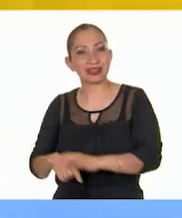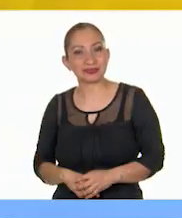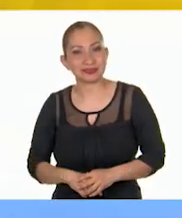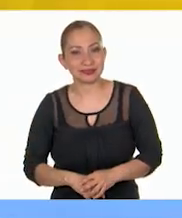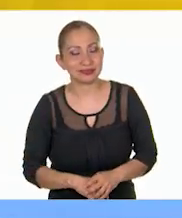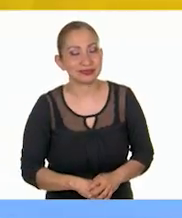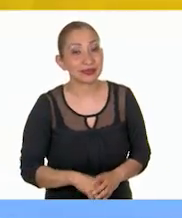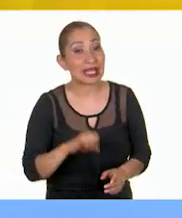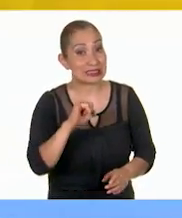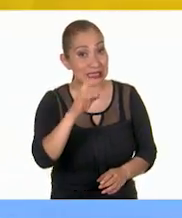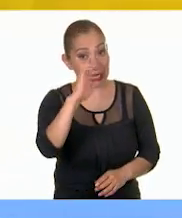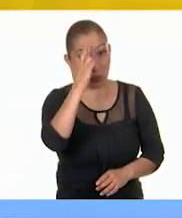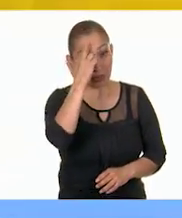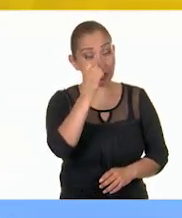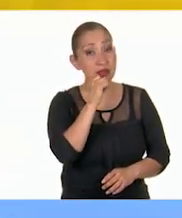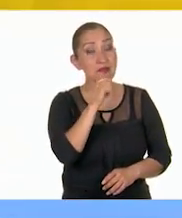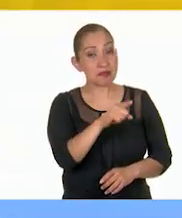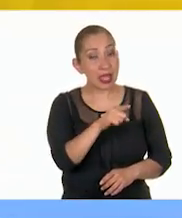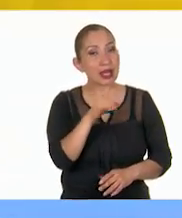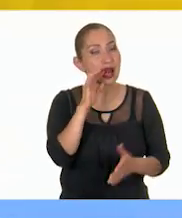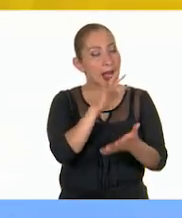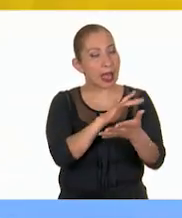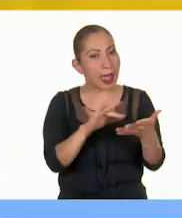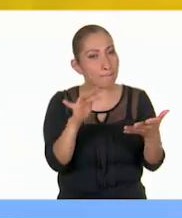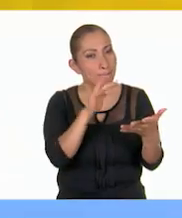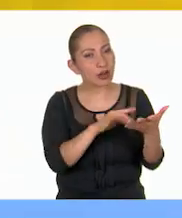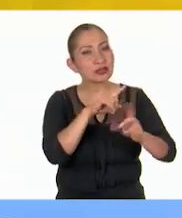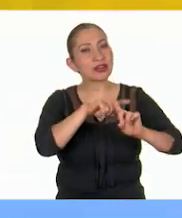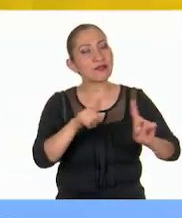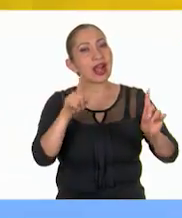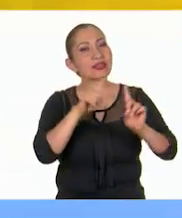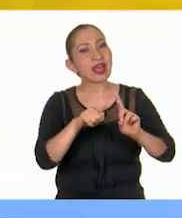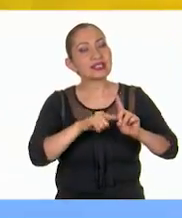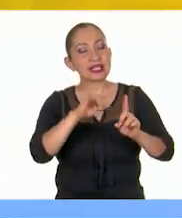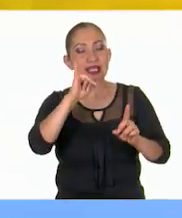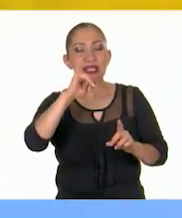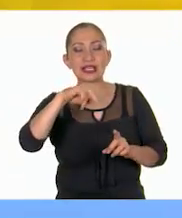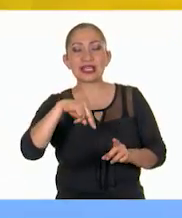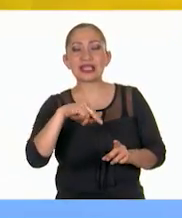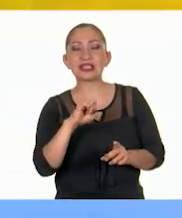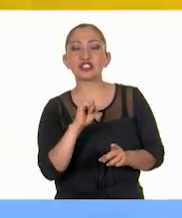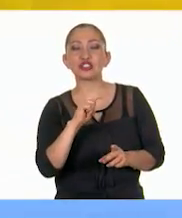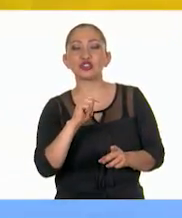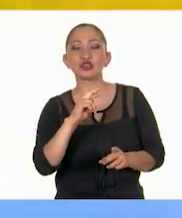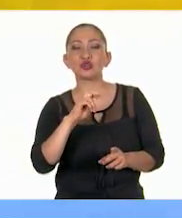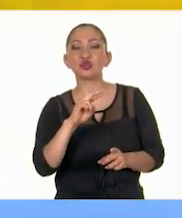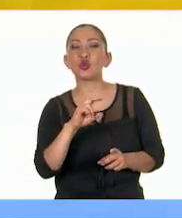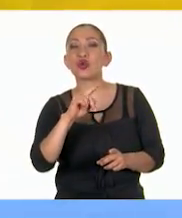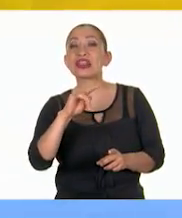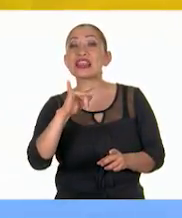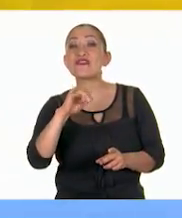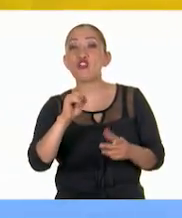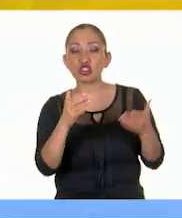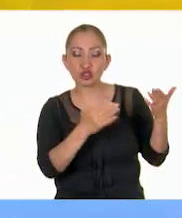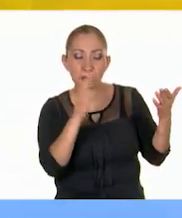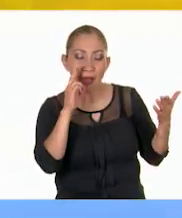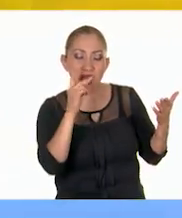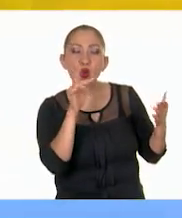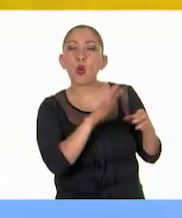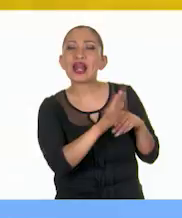es. Y si lo recuerdas, también leímos diversos instructivos para identificar sus